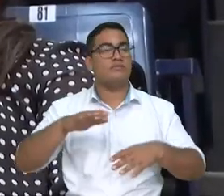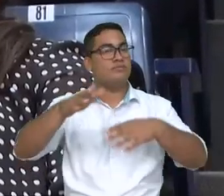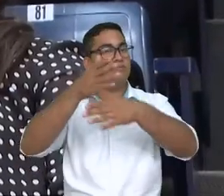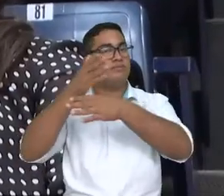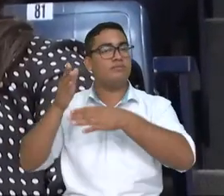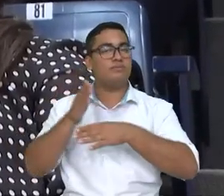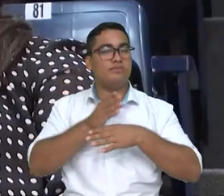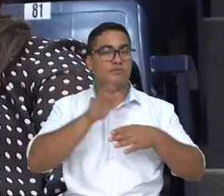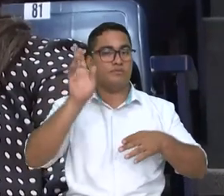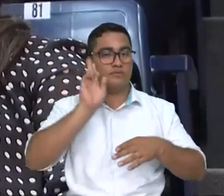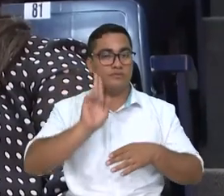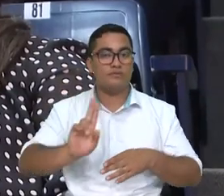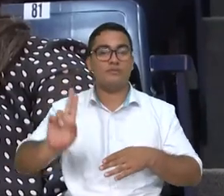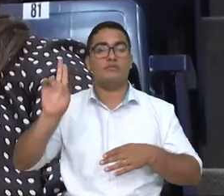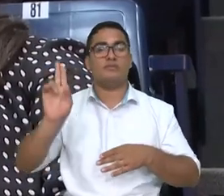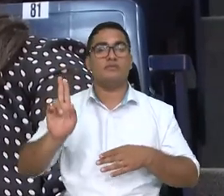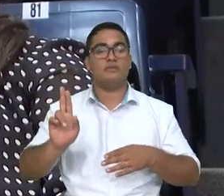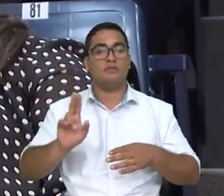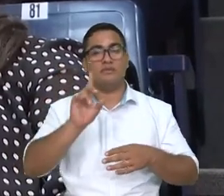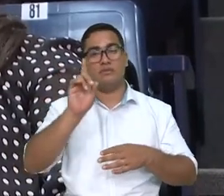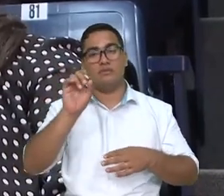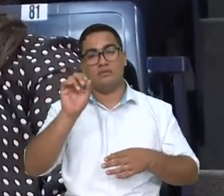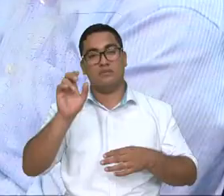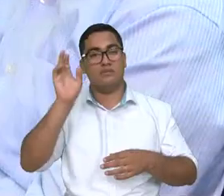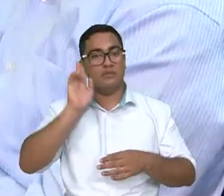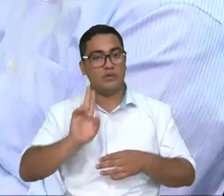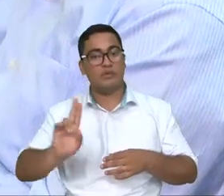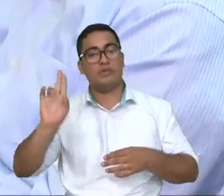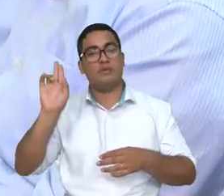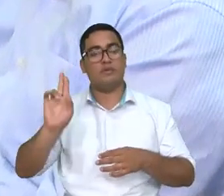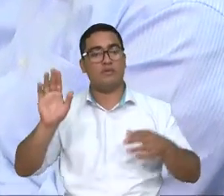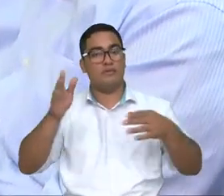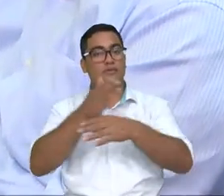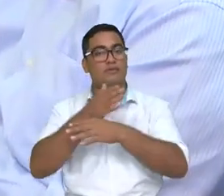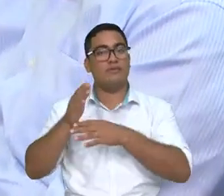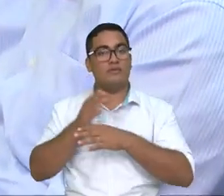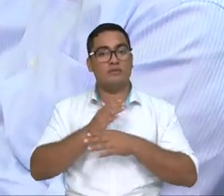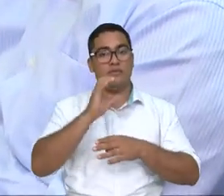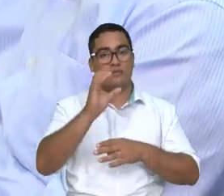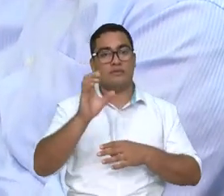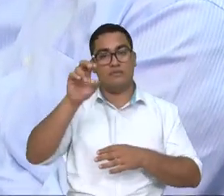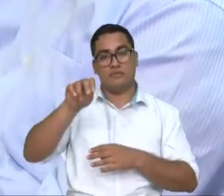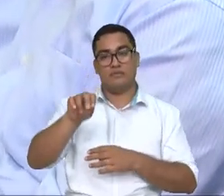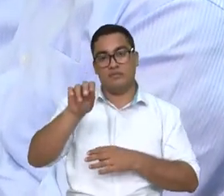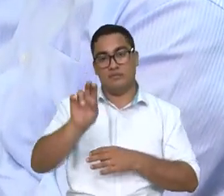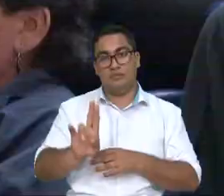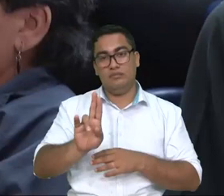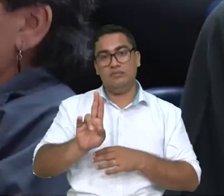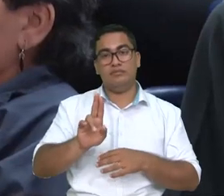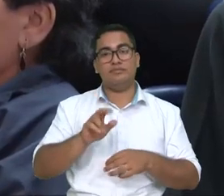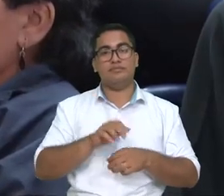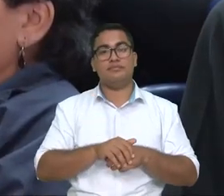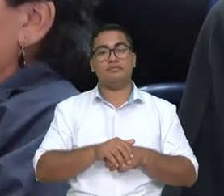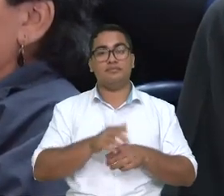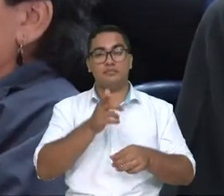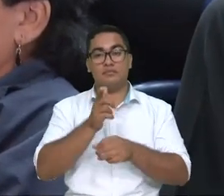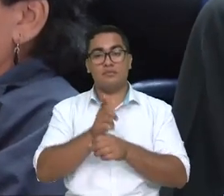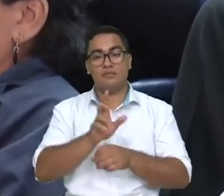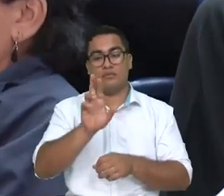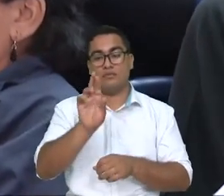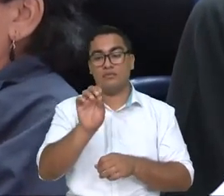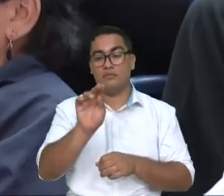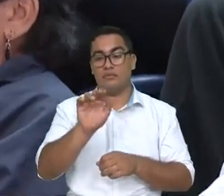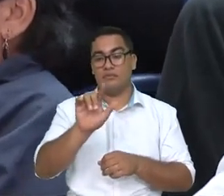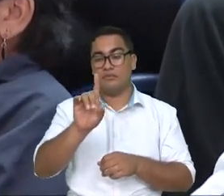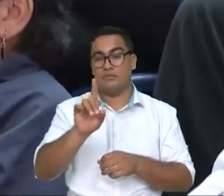recintos universitarios de las 10 universidades que conforman el CNU. Con cámara de Ronald